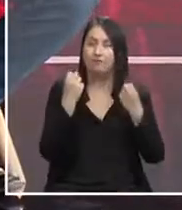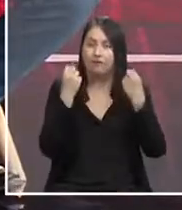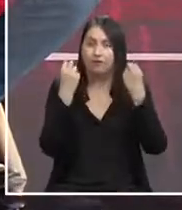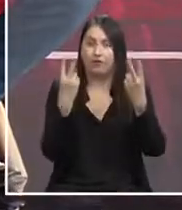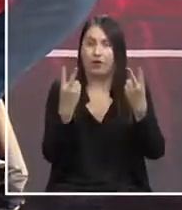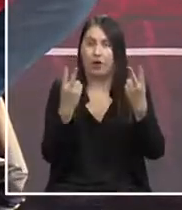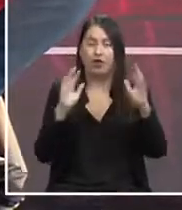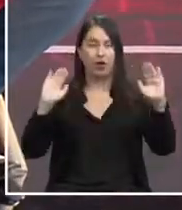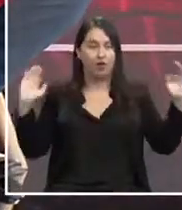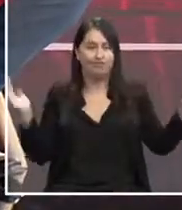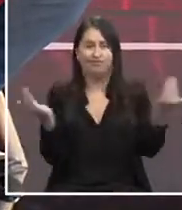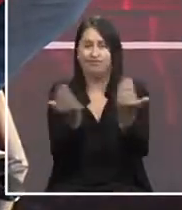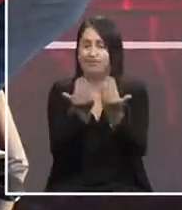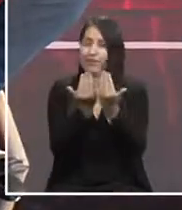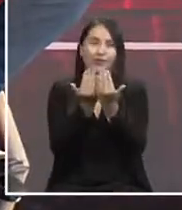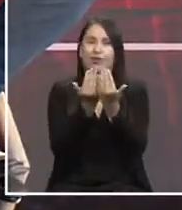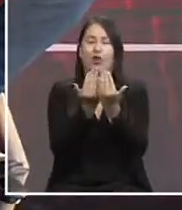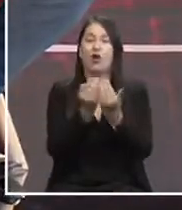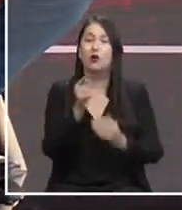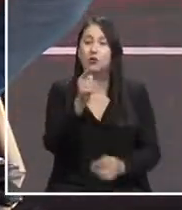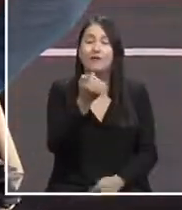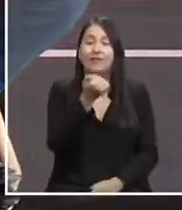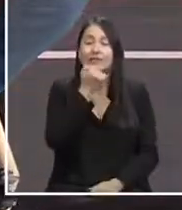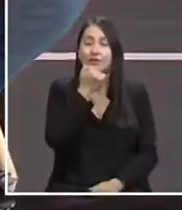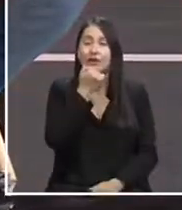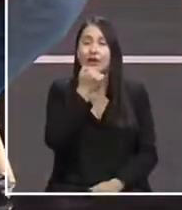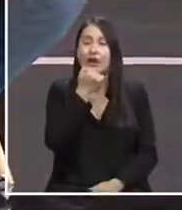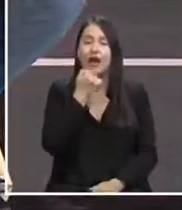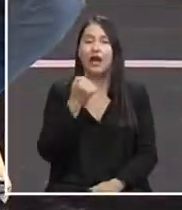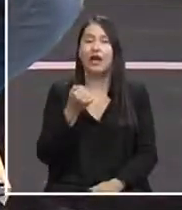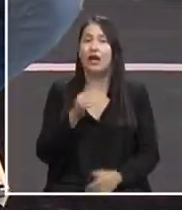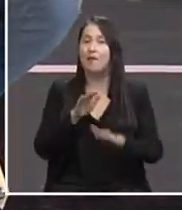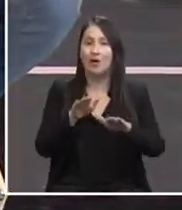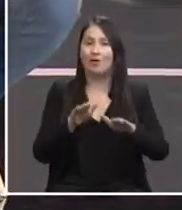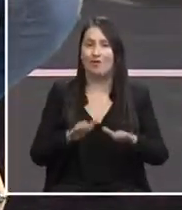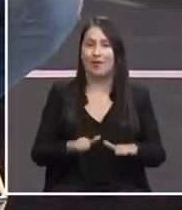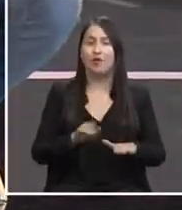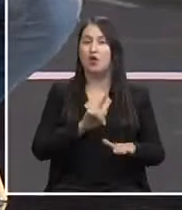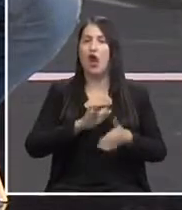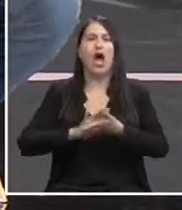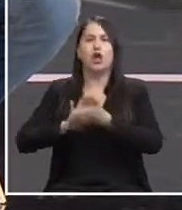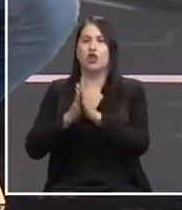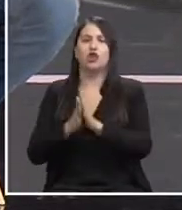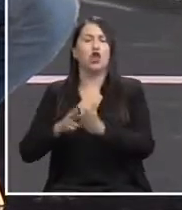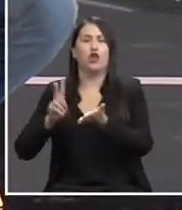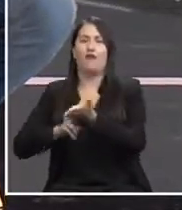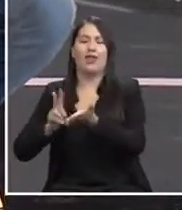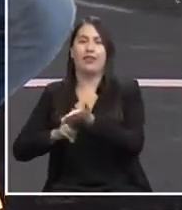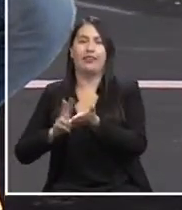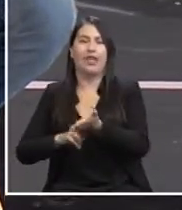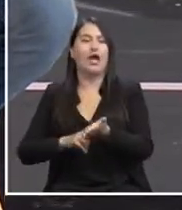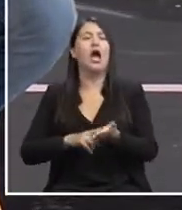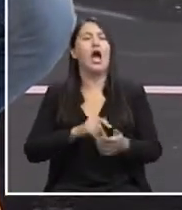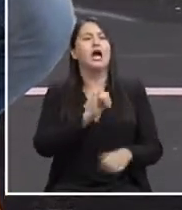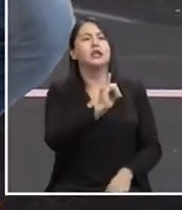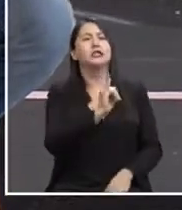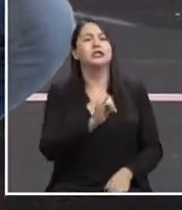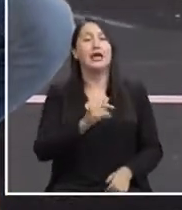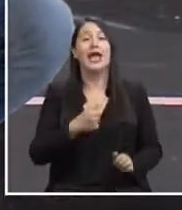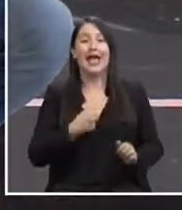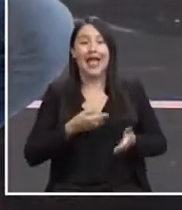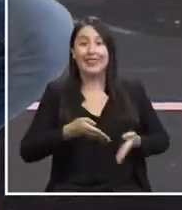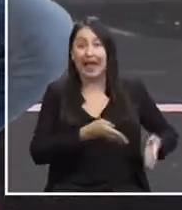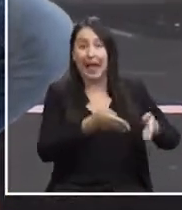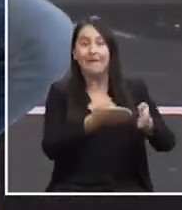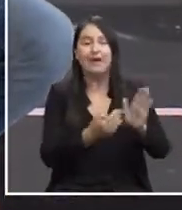que salir de la cueva. Te vas a equivocar por lo mismo. No vas a estar lleno de certeza o lleno de cartelitos que te dicen sigue este caminito por aquí, por